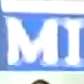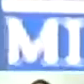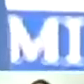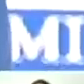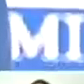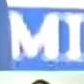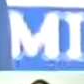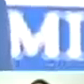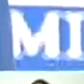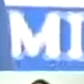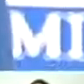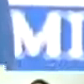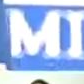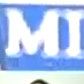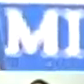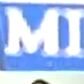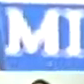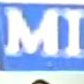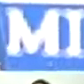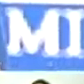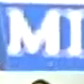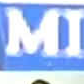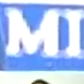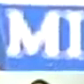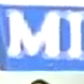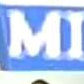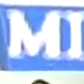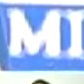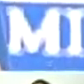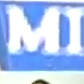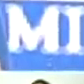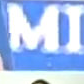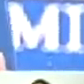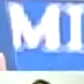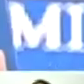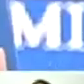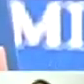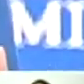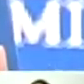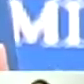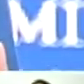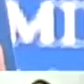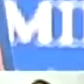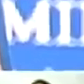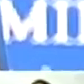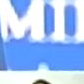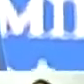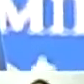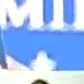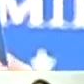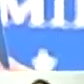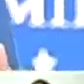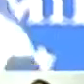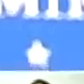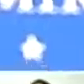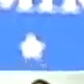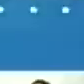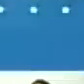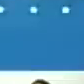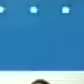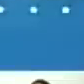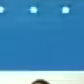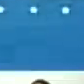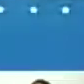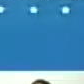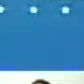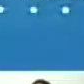2014 2022 este documento lo hicieron en septiembre de este año está muy completo también son